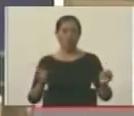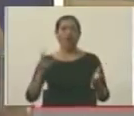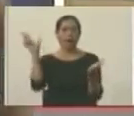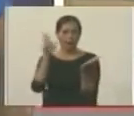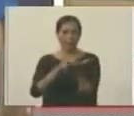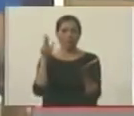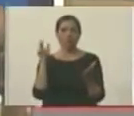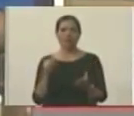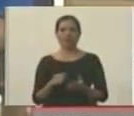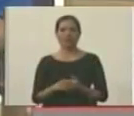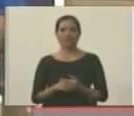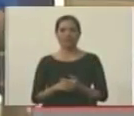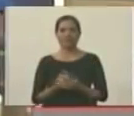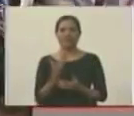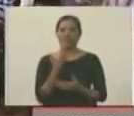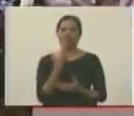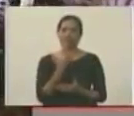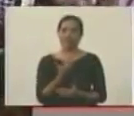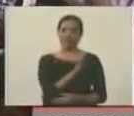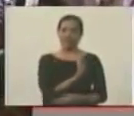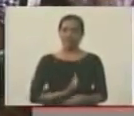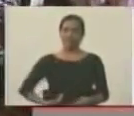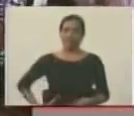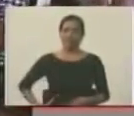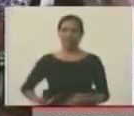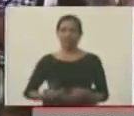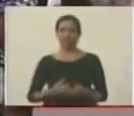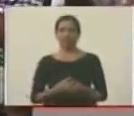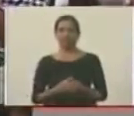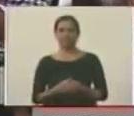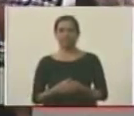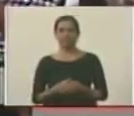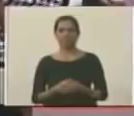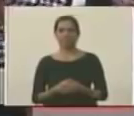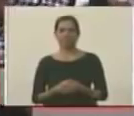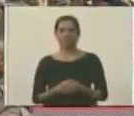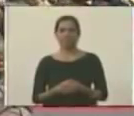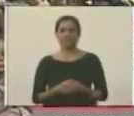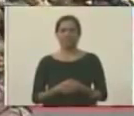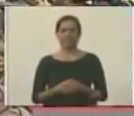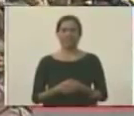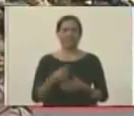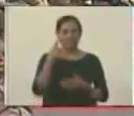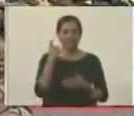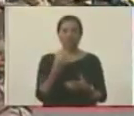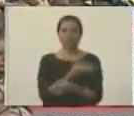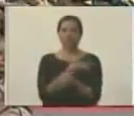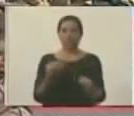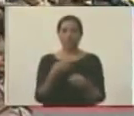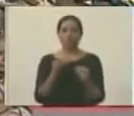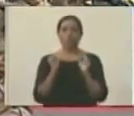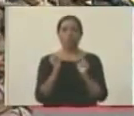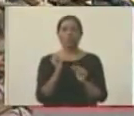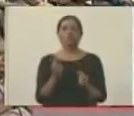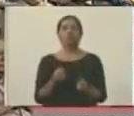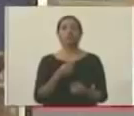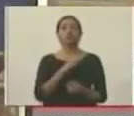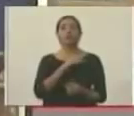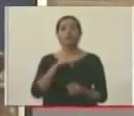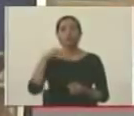Aprobado. Gracias, presidente. Creo que es un extraordinario momento. Además, nuestro pueblo ha estado